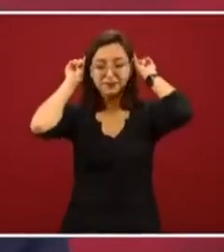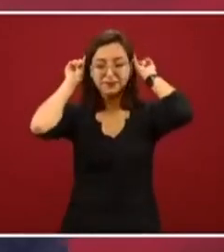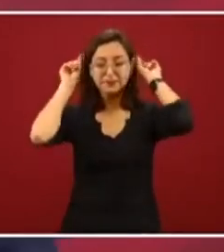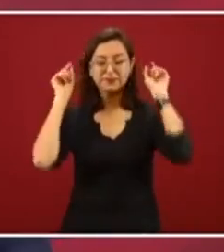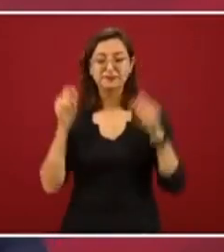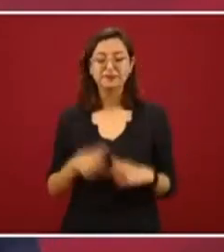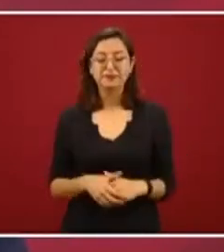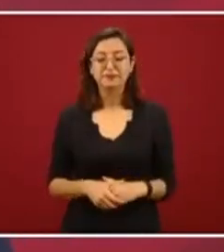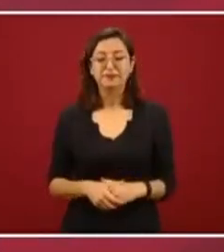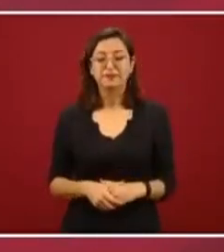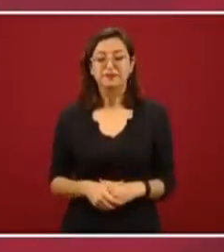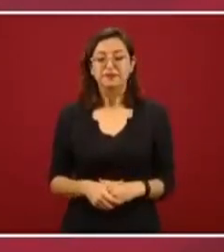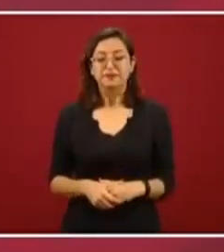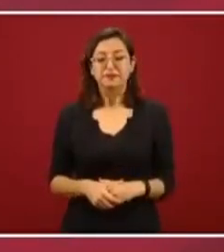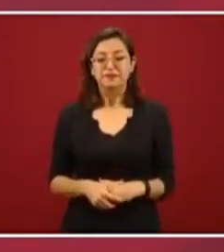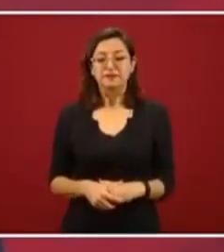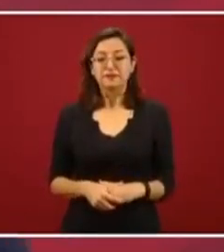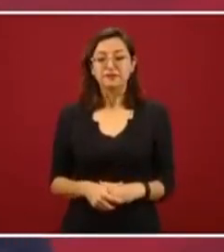Les pido,